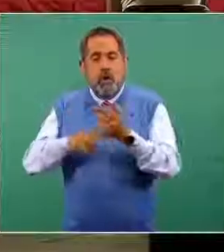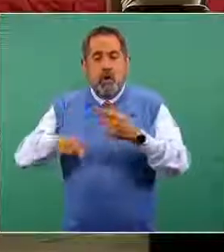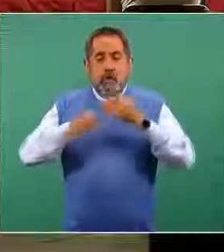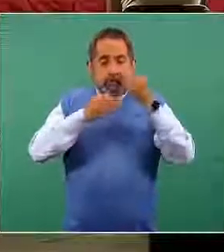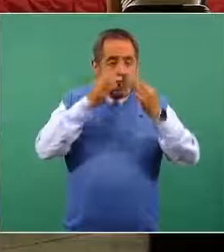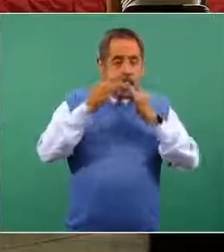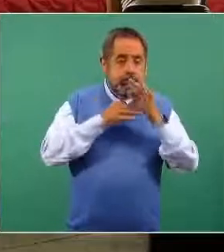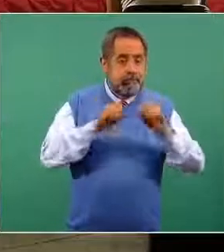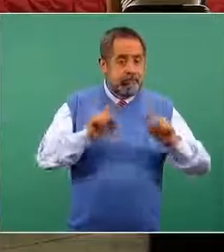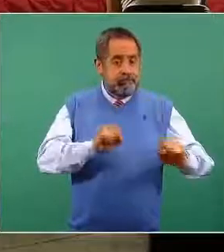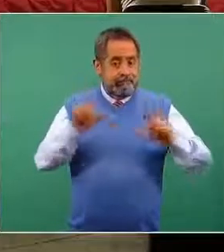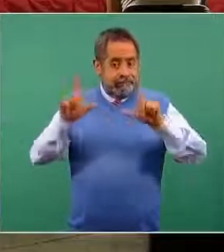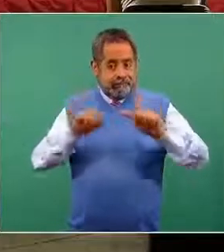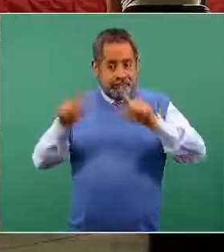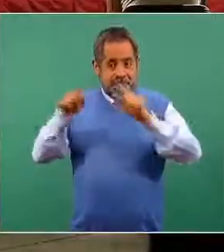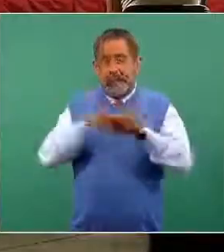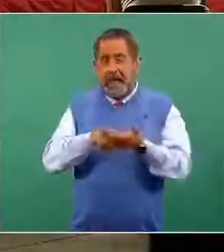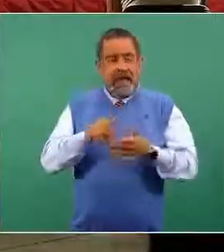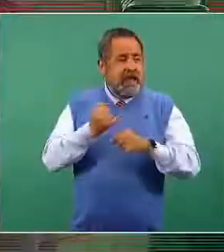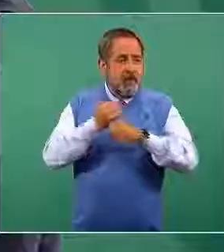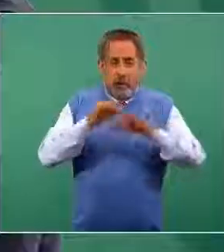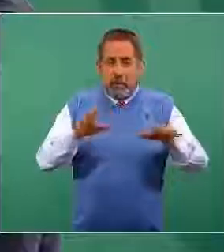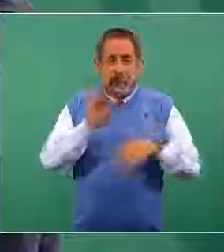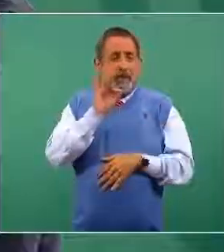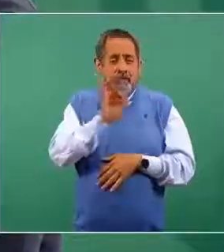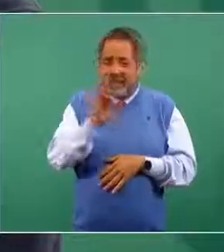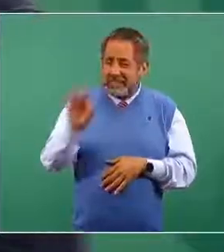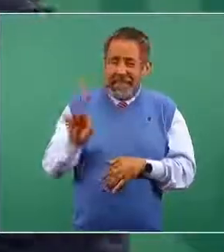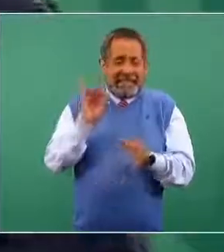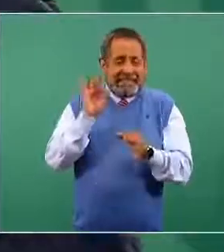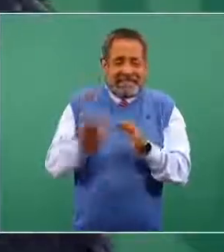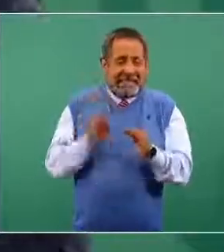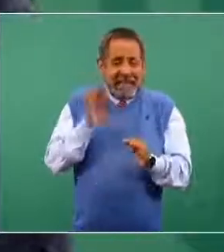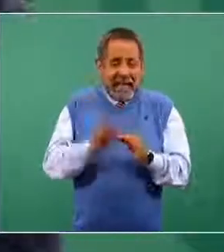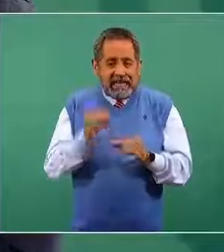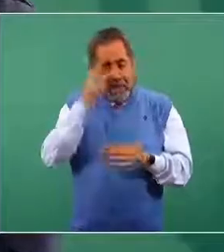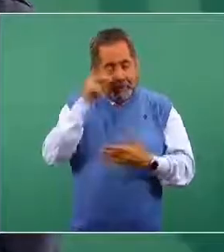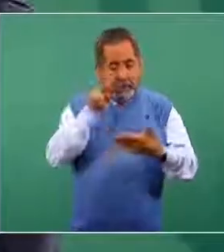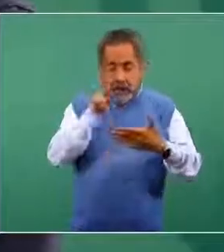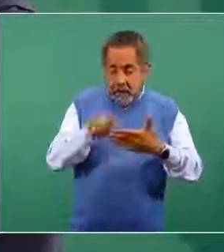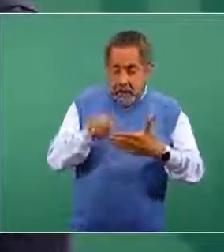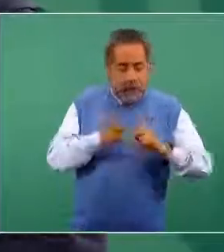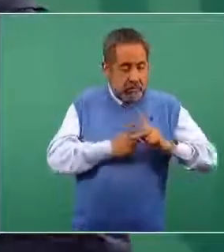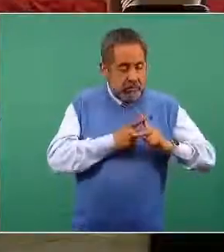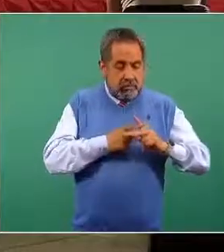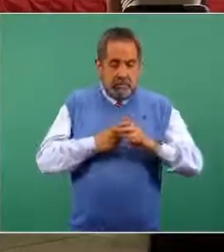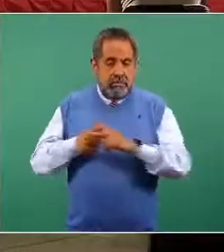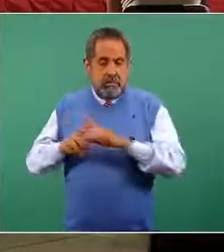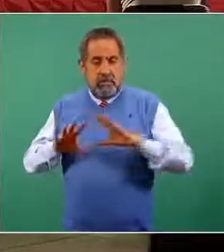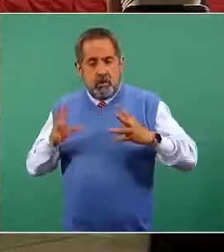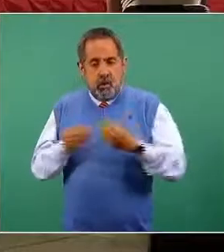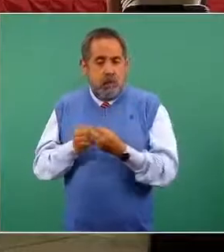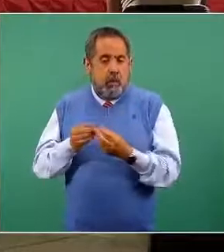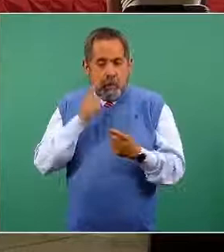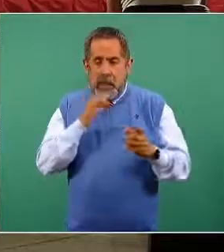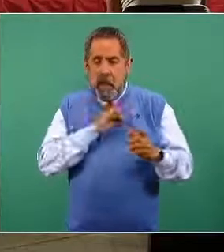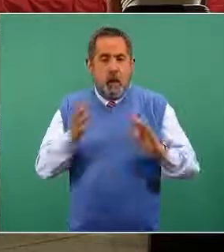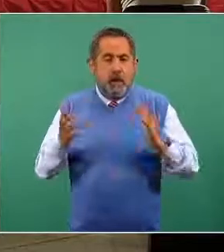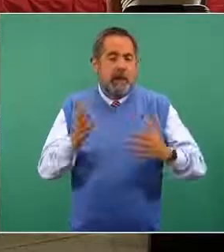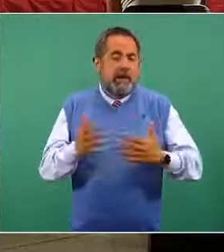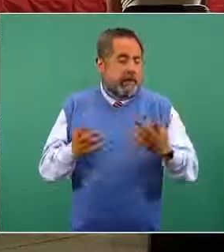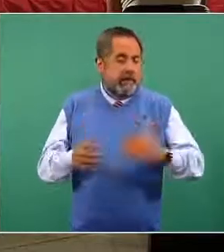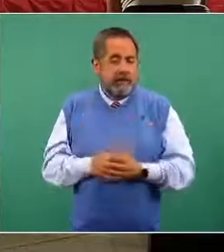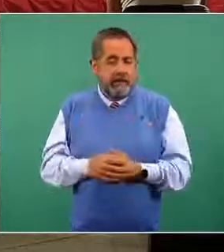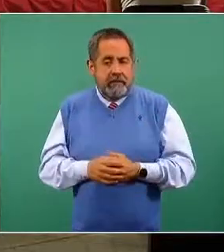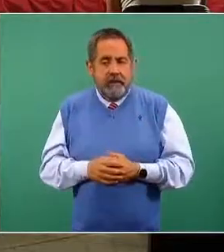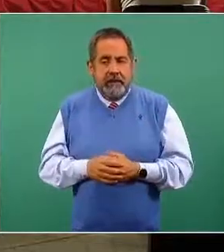boletines tienen bien identificado cuándo cortó una información y la otra, para que entonces los datos del análisis sean comparables.